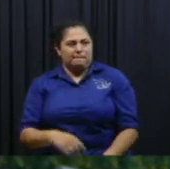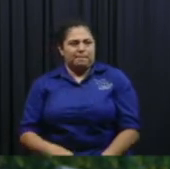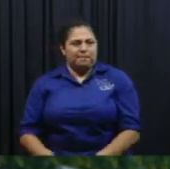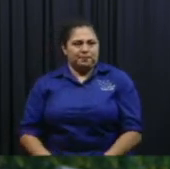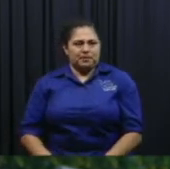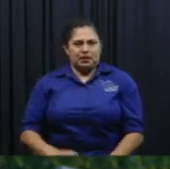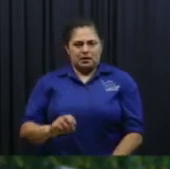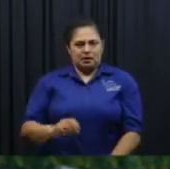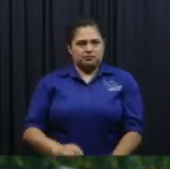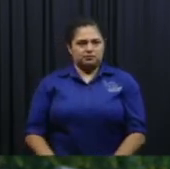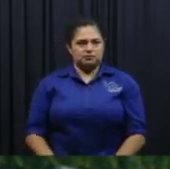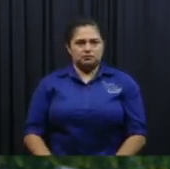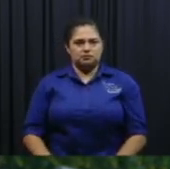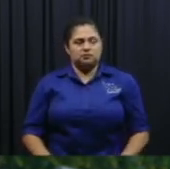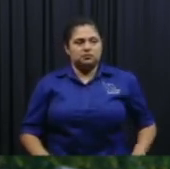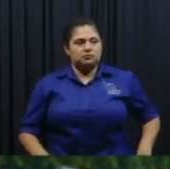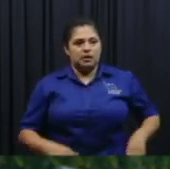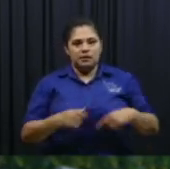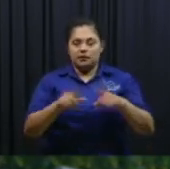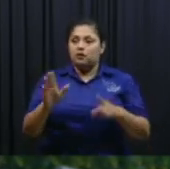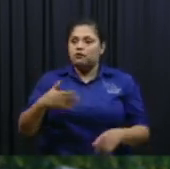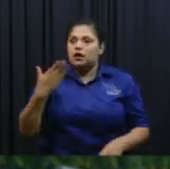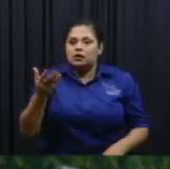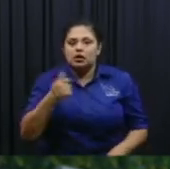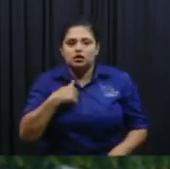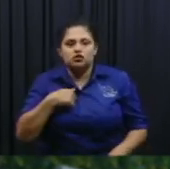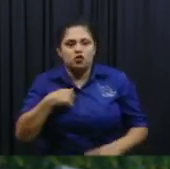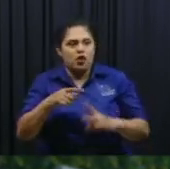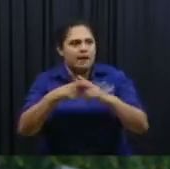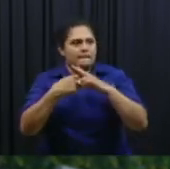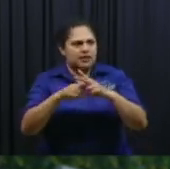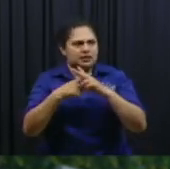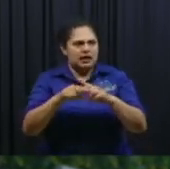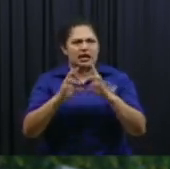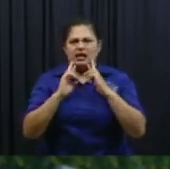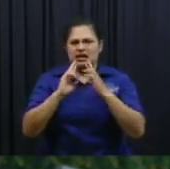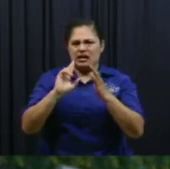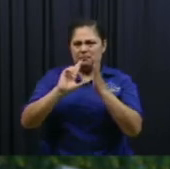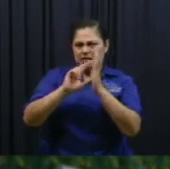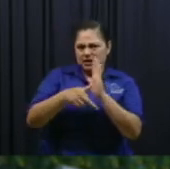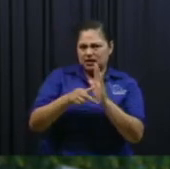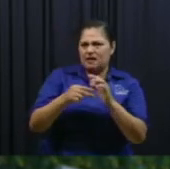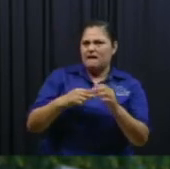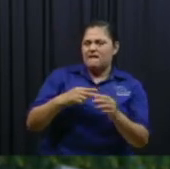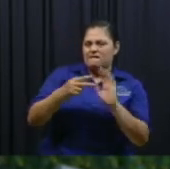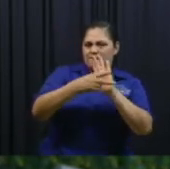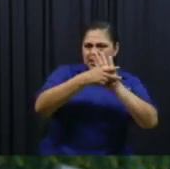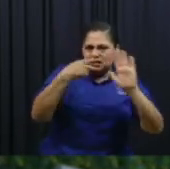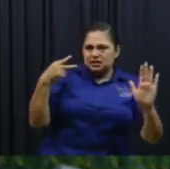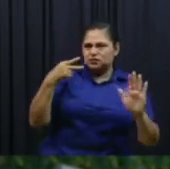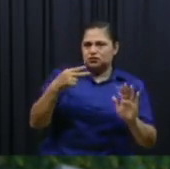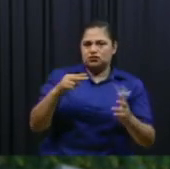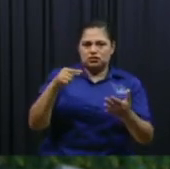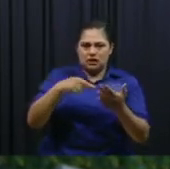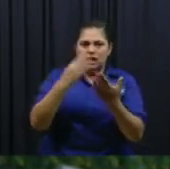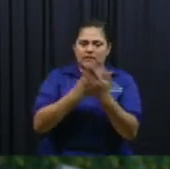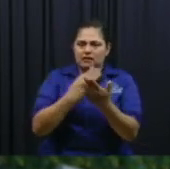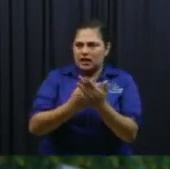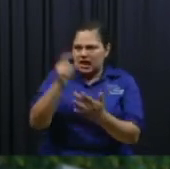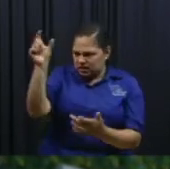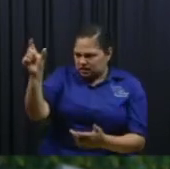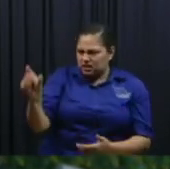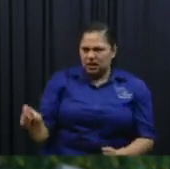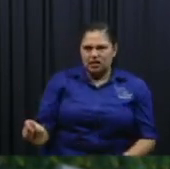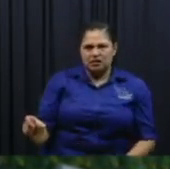de lo que le estoy platicando pero fíjate que yo le empezaba a repetir versículos bíblicos a la entidad